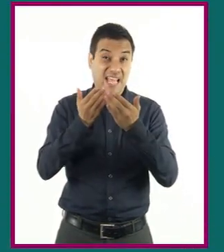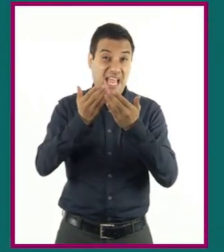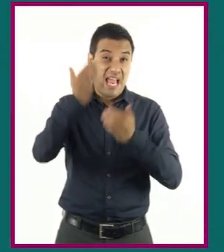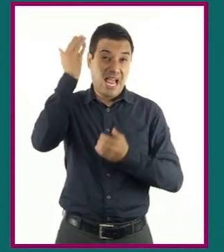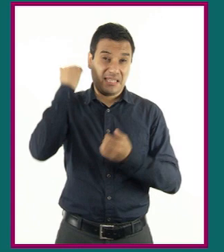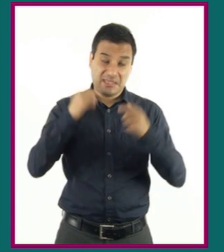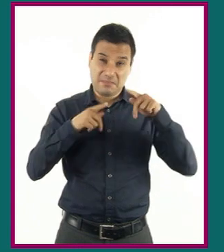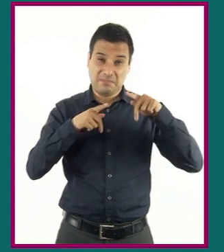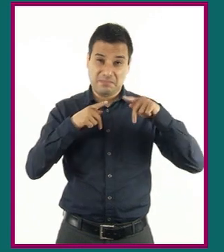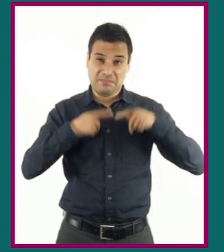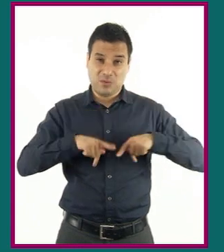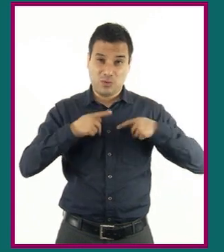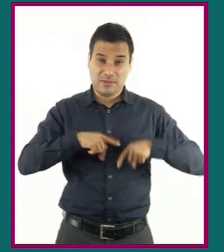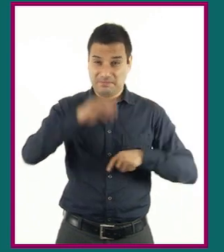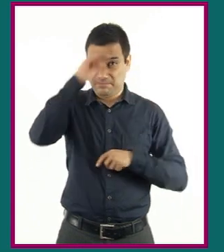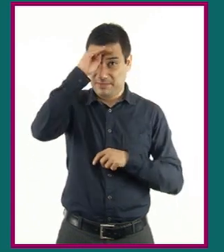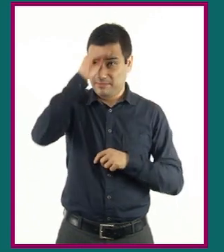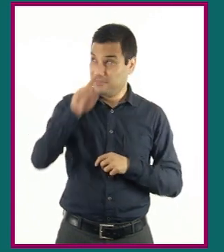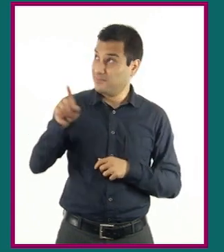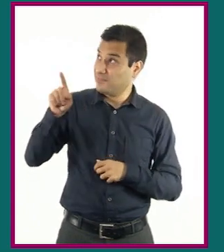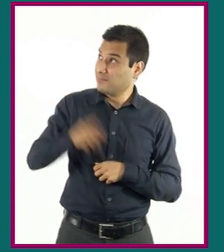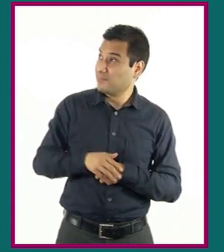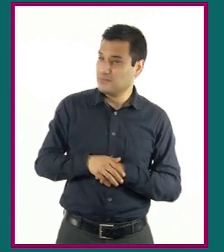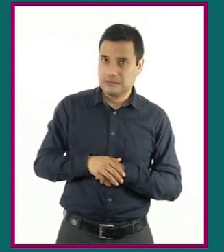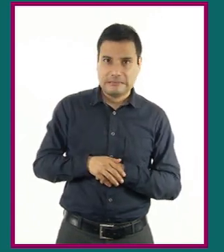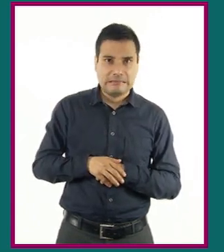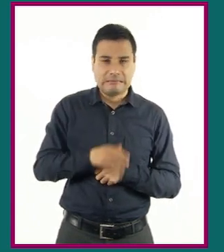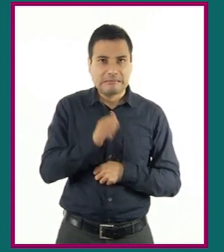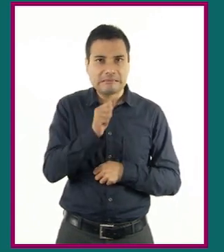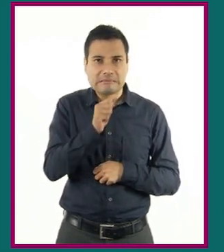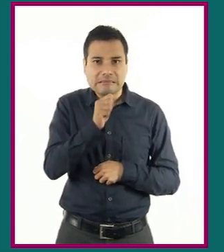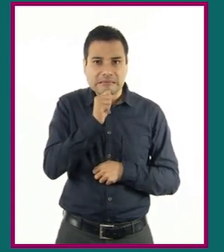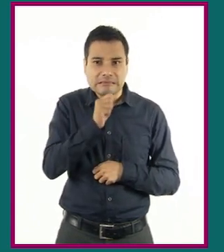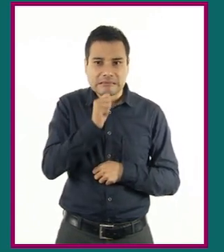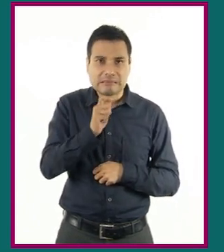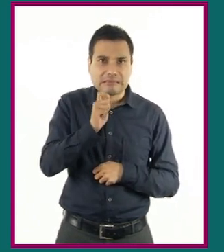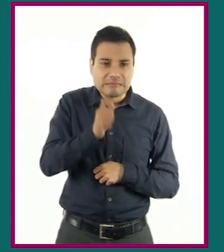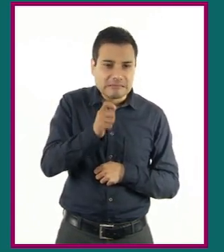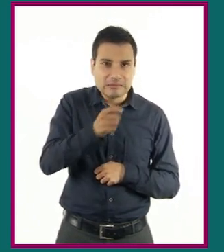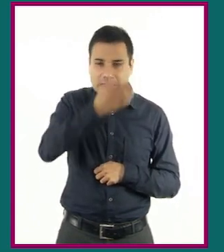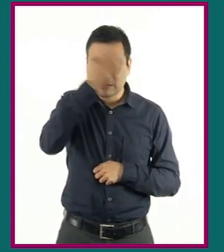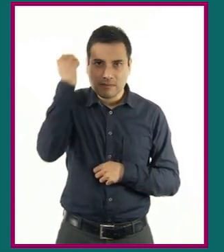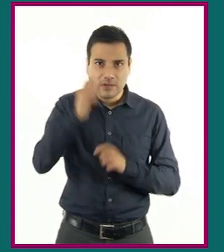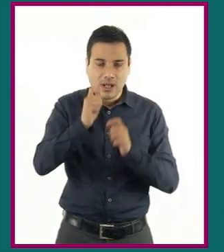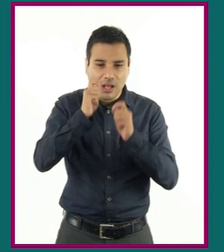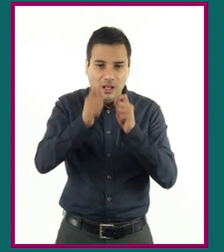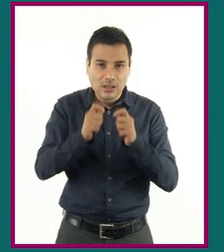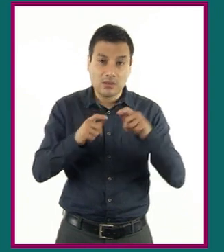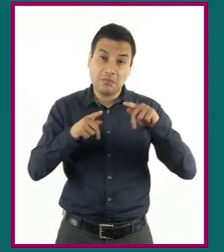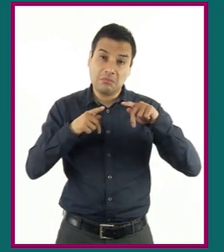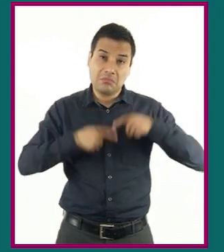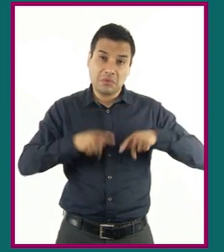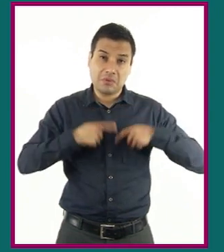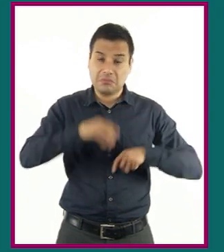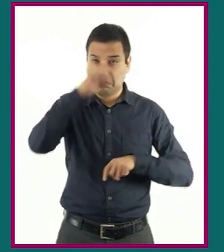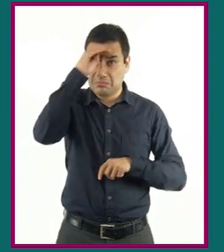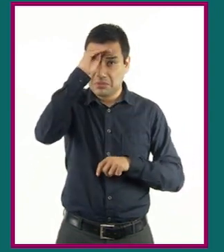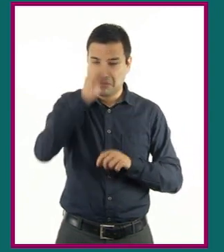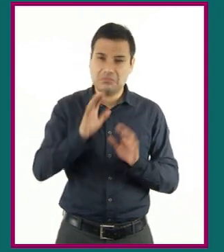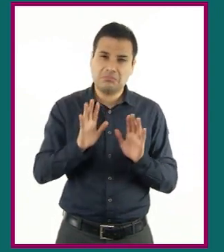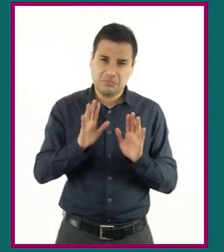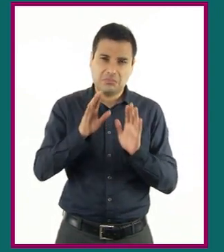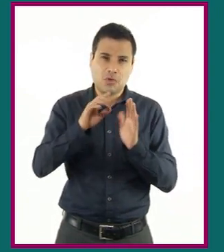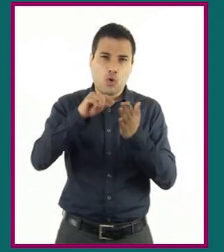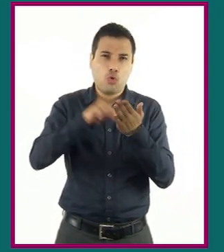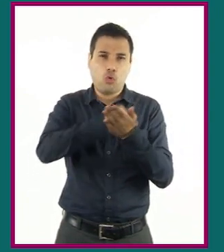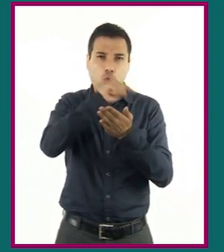agujeros negros representaban un misterio para los científicos, quienes suponían que debían ser regiones del espacio en